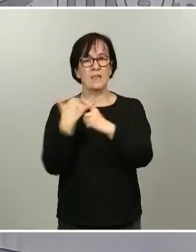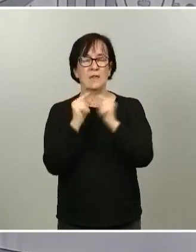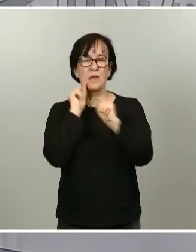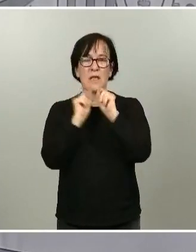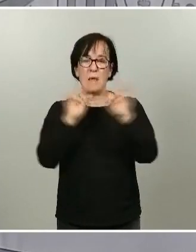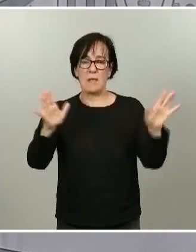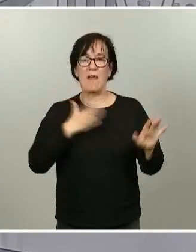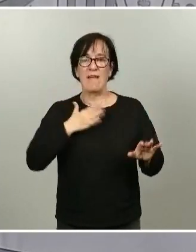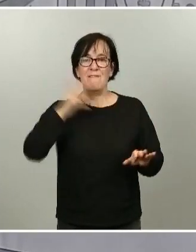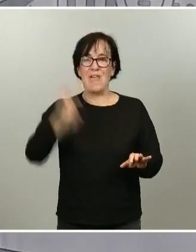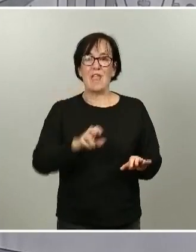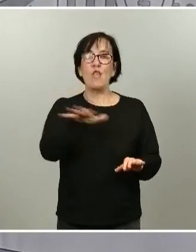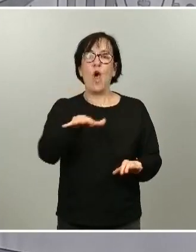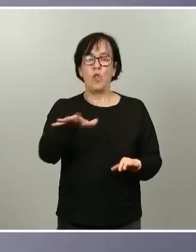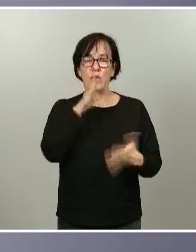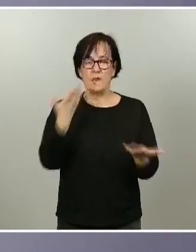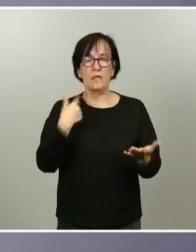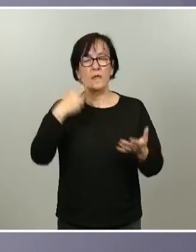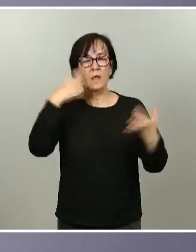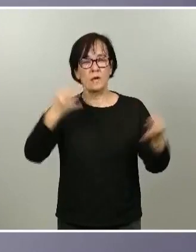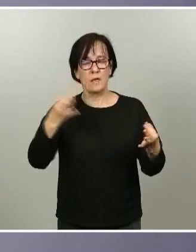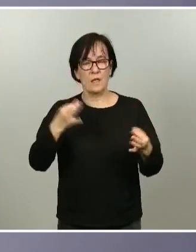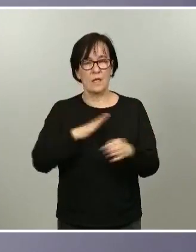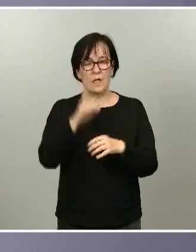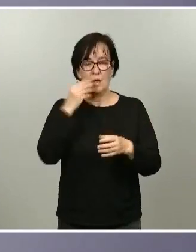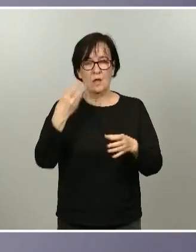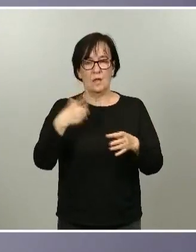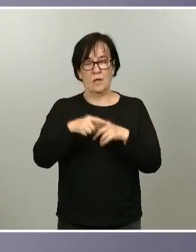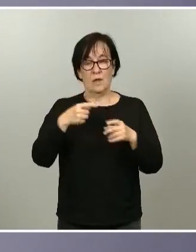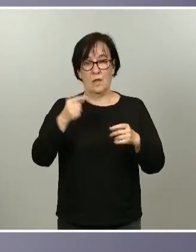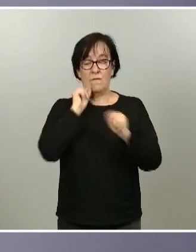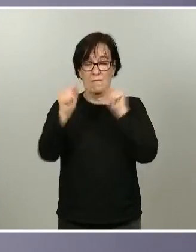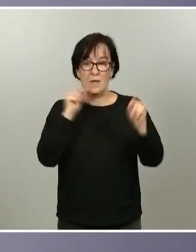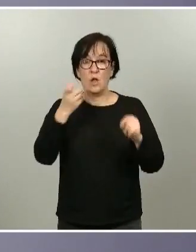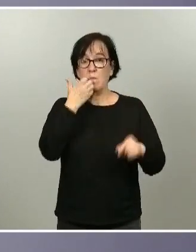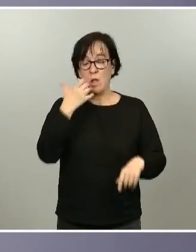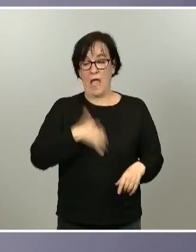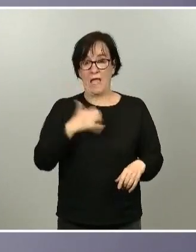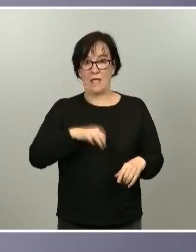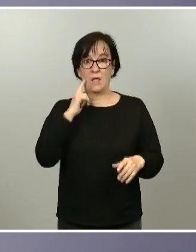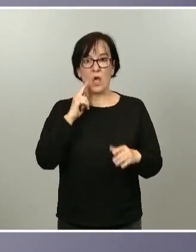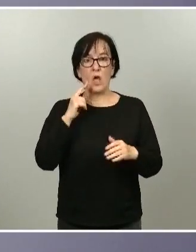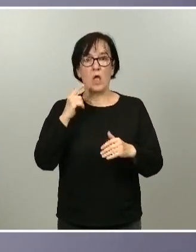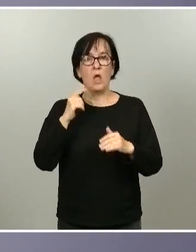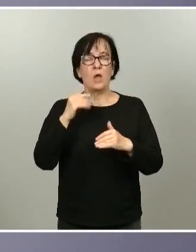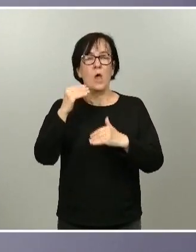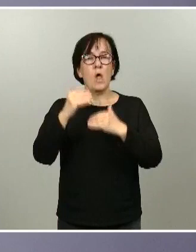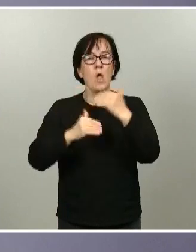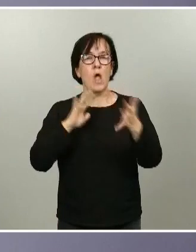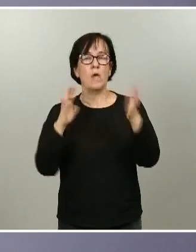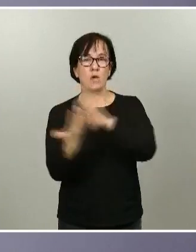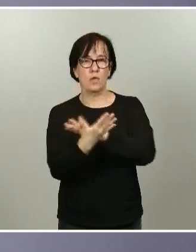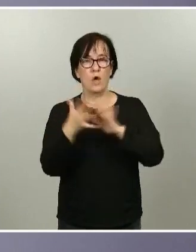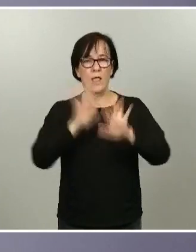procedencia? ¿Cuánto riesgo implica para España la posible reintroducción del virus de países como Argentina, que tiene una evolución lenta de la pandemia, o de Rusia, que